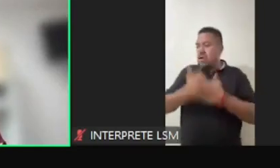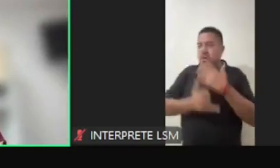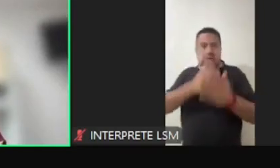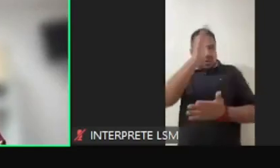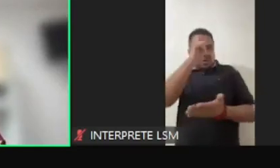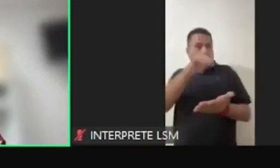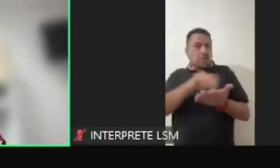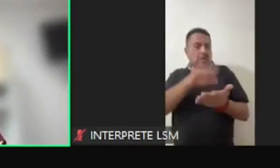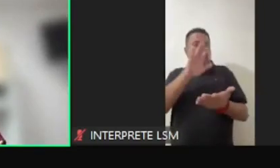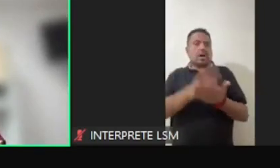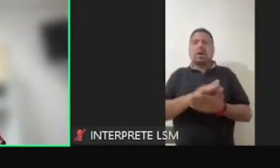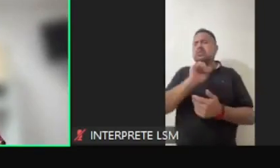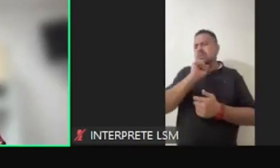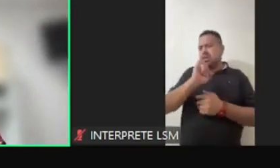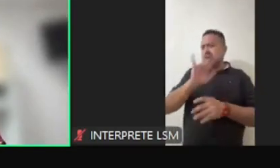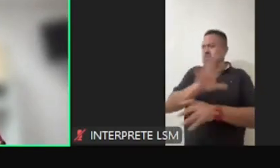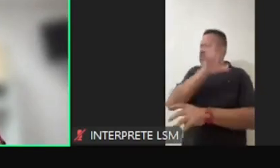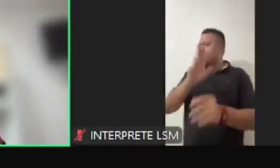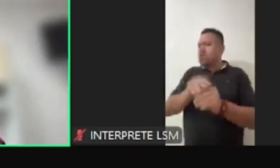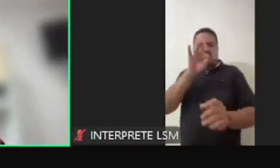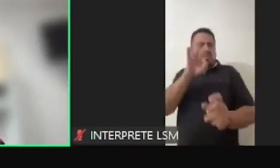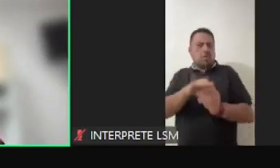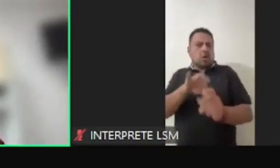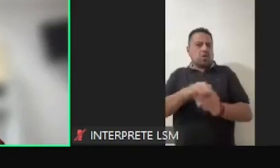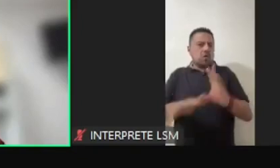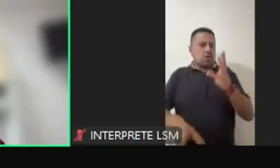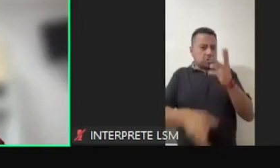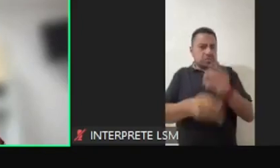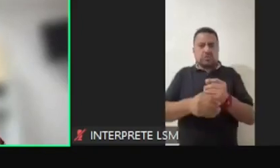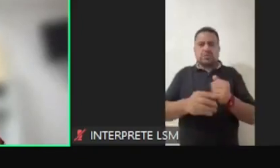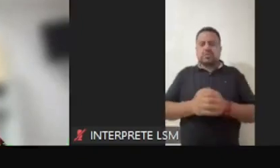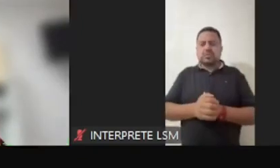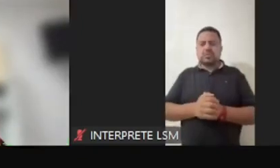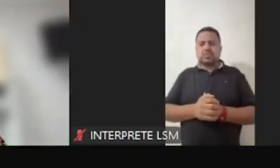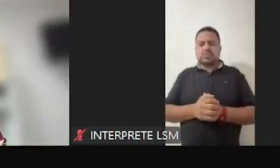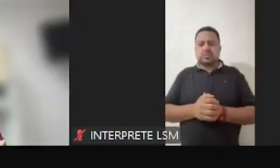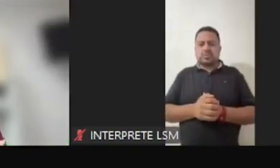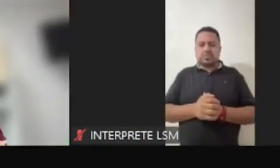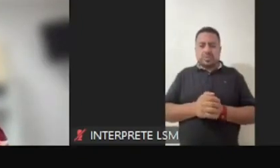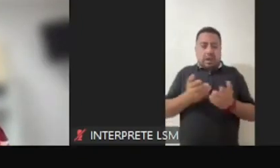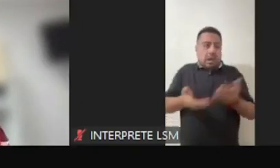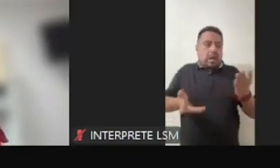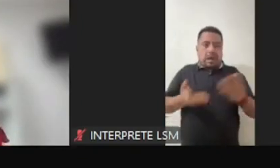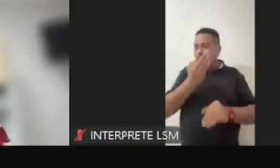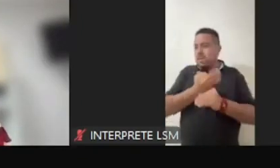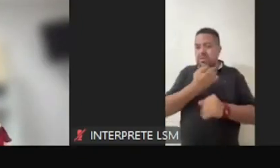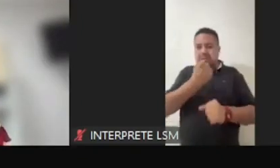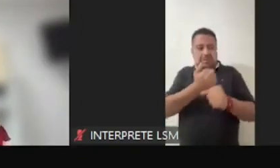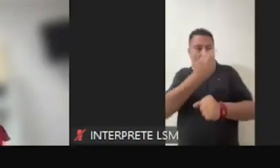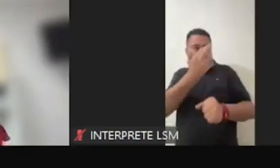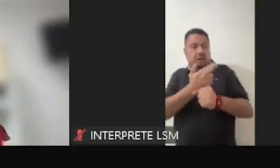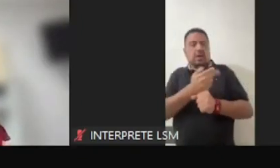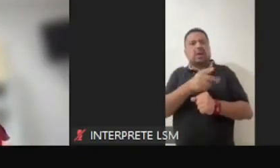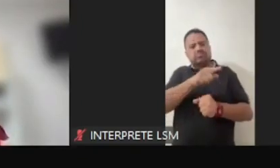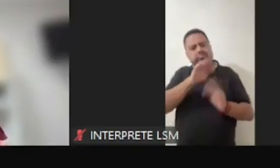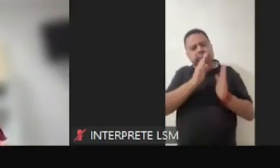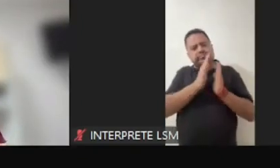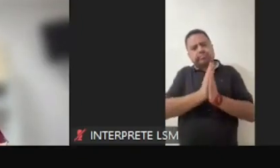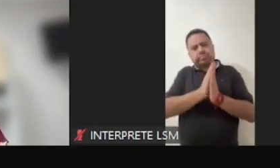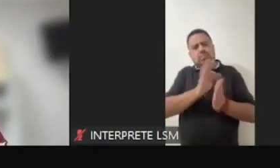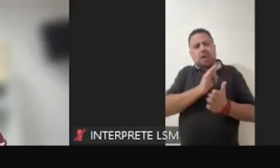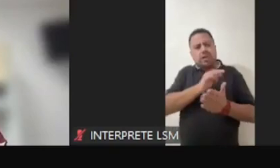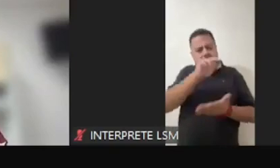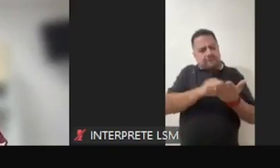plenarios fueron aprobados por unanimidad de votos En consecuencia secretaria general sirva recabar las